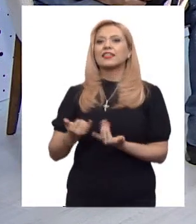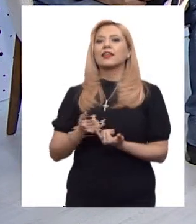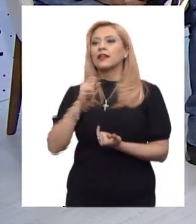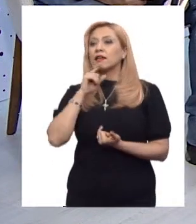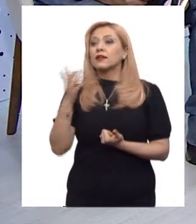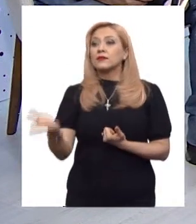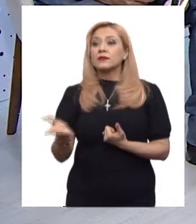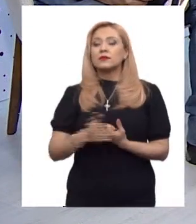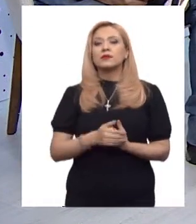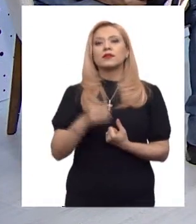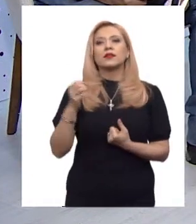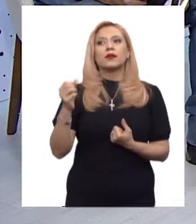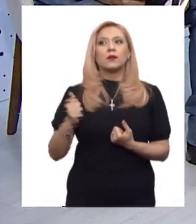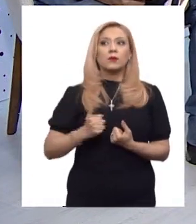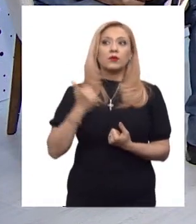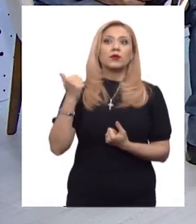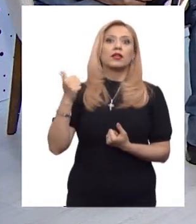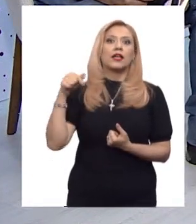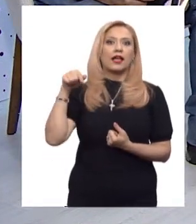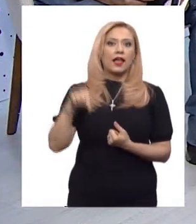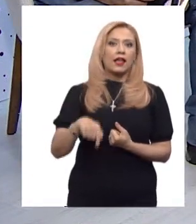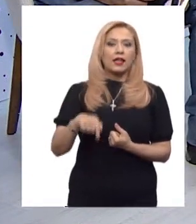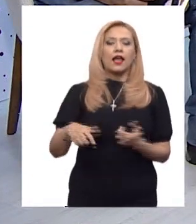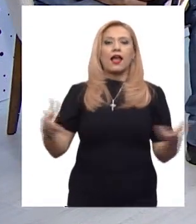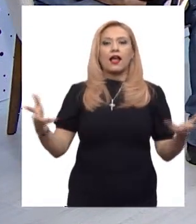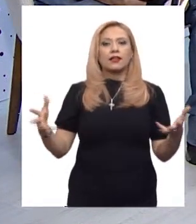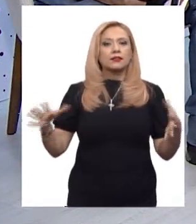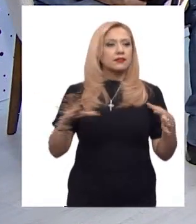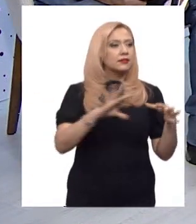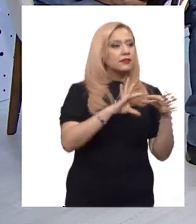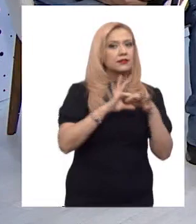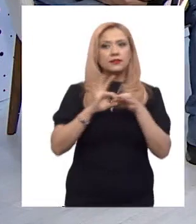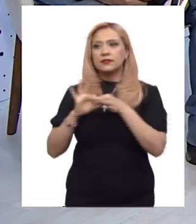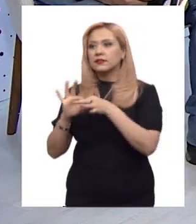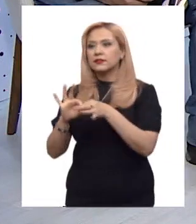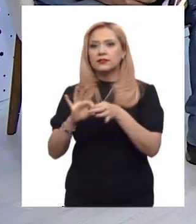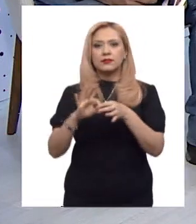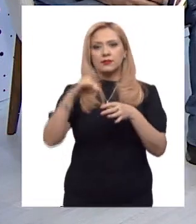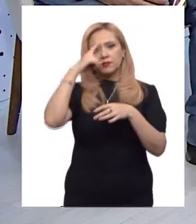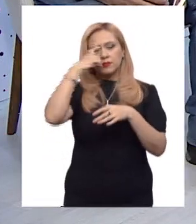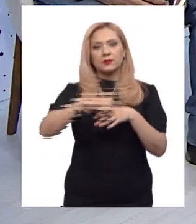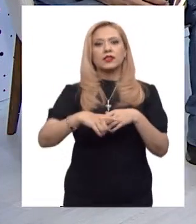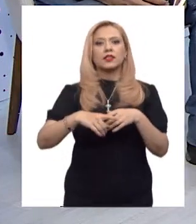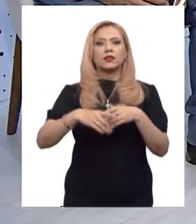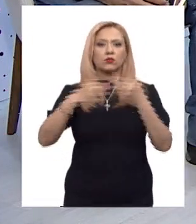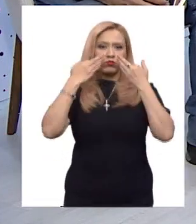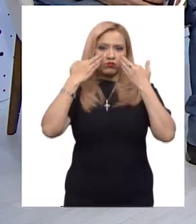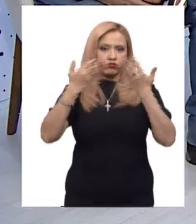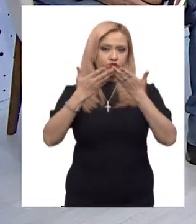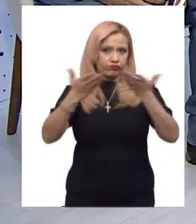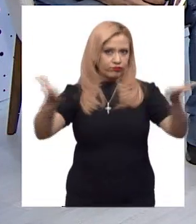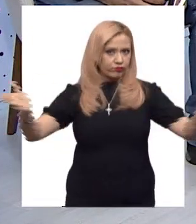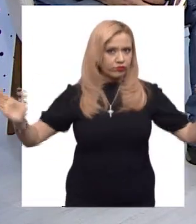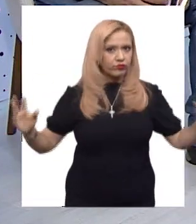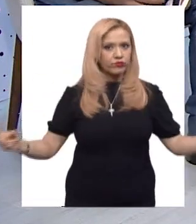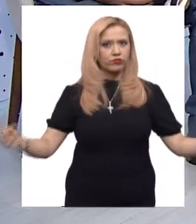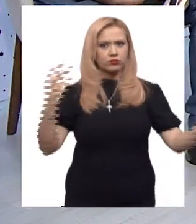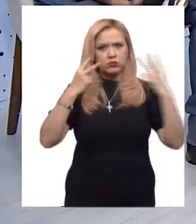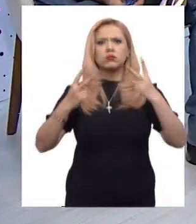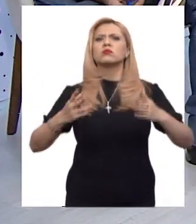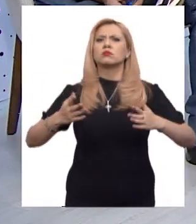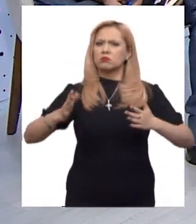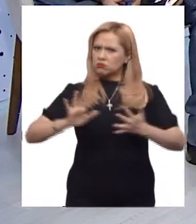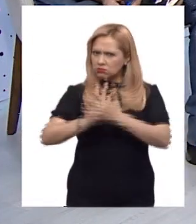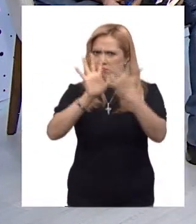esta oportunidad, pues que también estos procesos de co-creación sean como en estos esquemas de parlamento abierto, donde puedan participar tanto